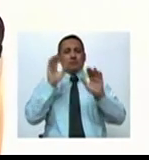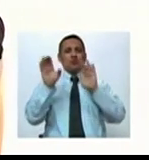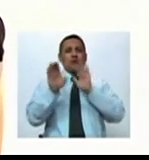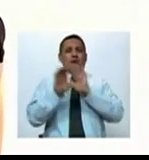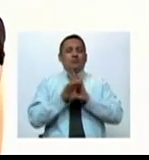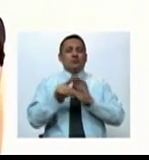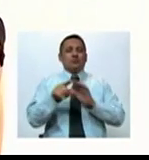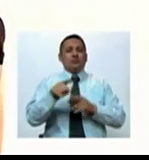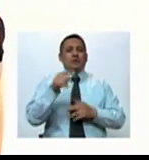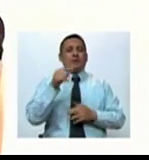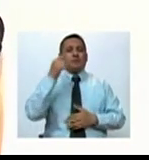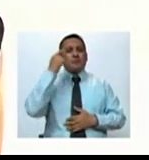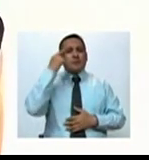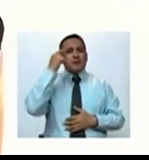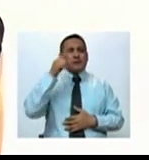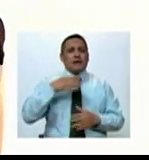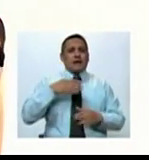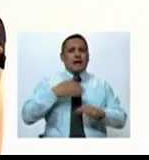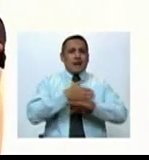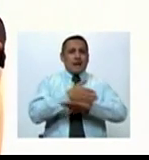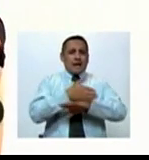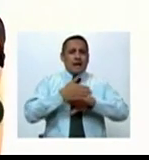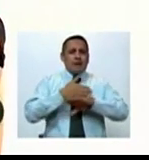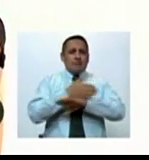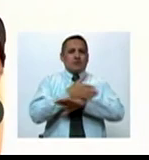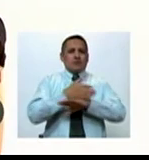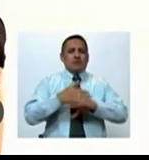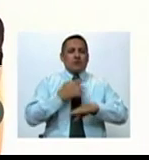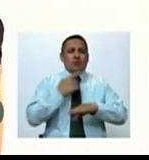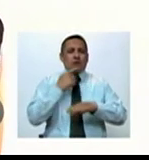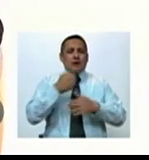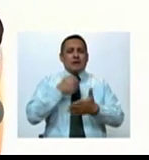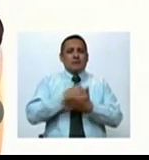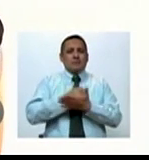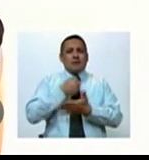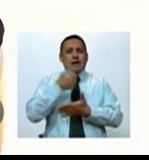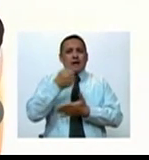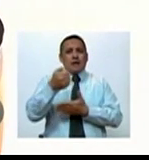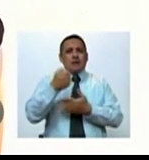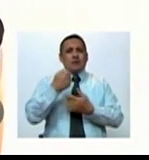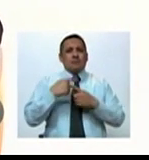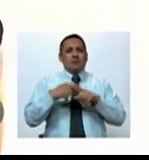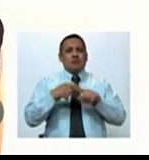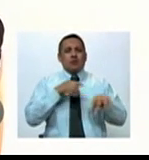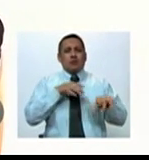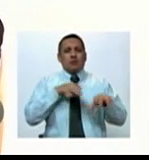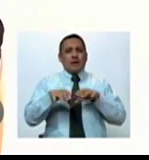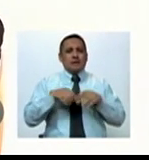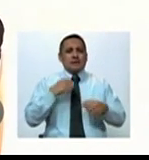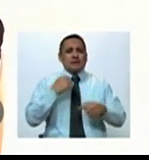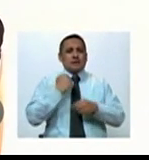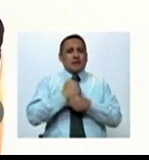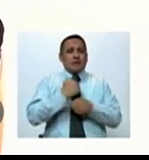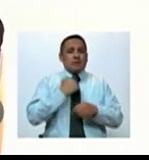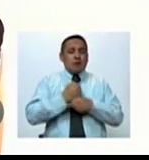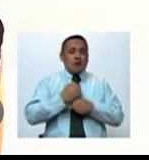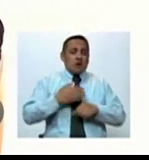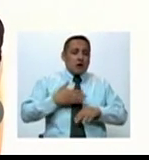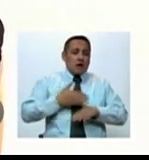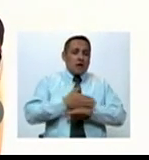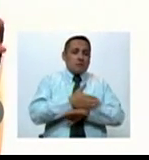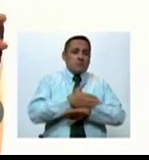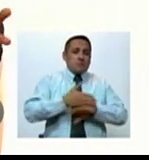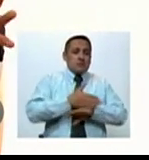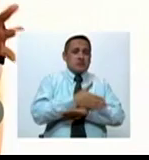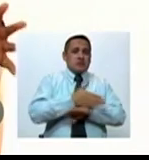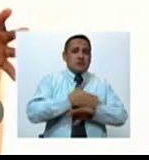en el carpintero que es contratado, pero que realiza el trabajo de carpintería